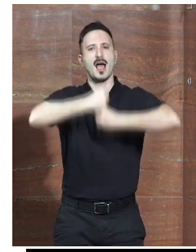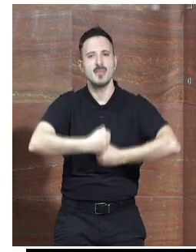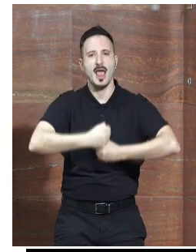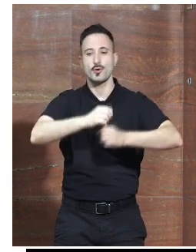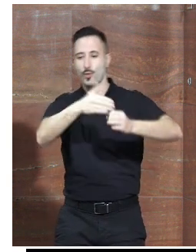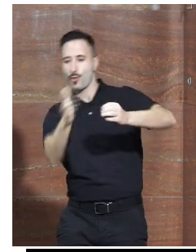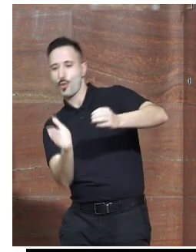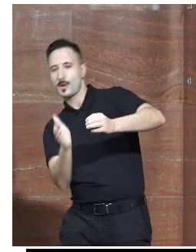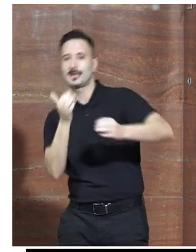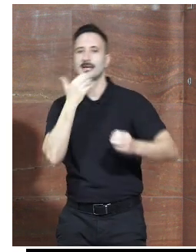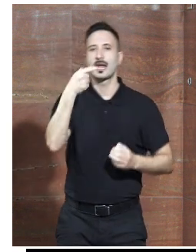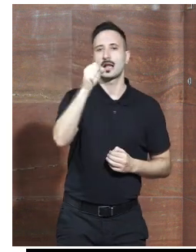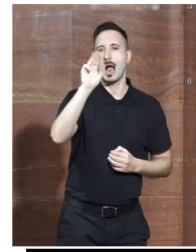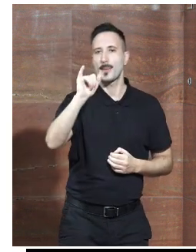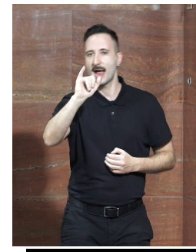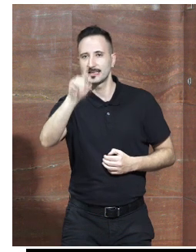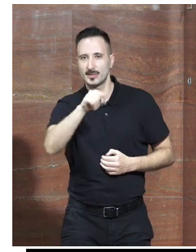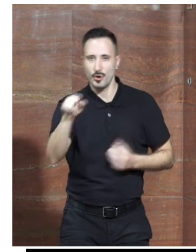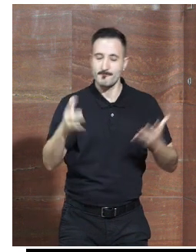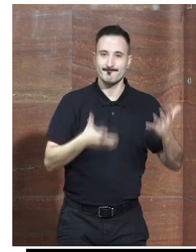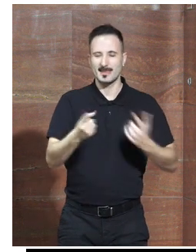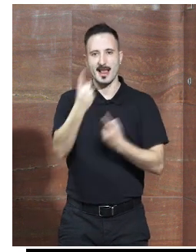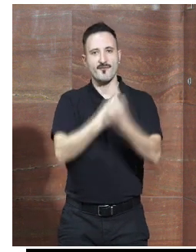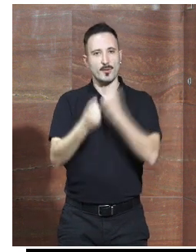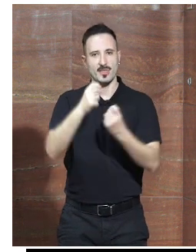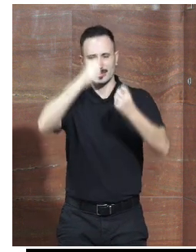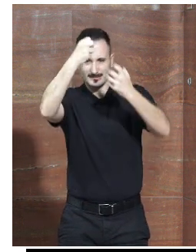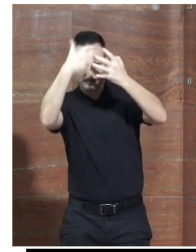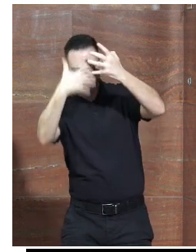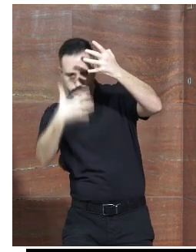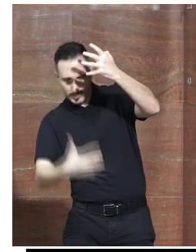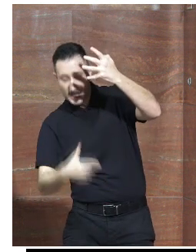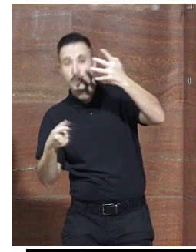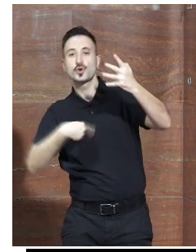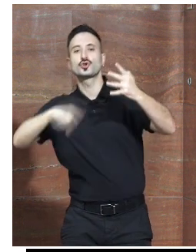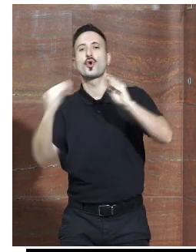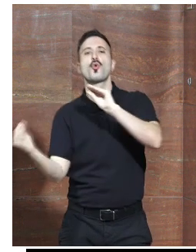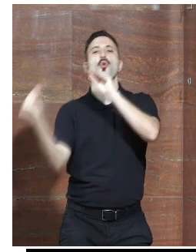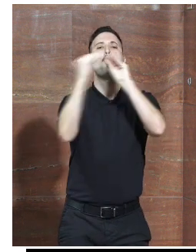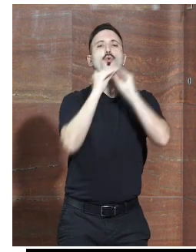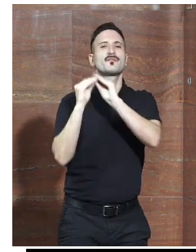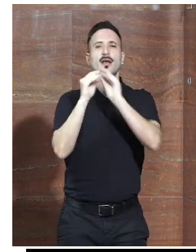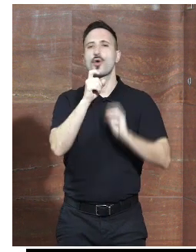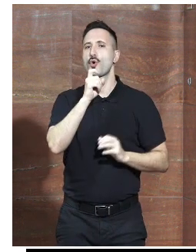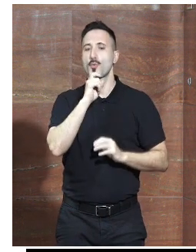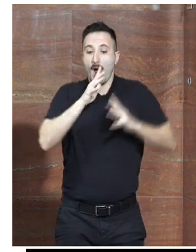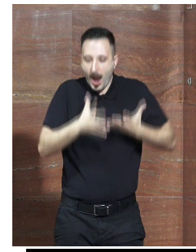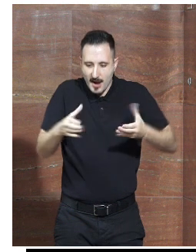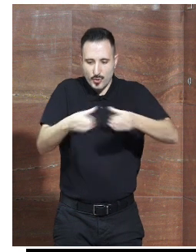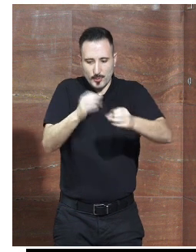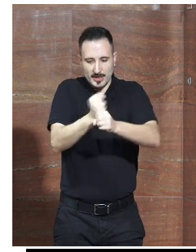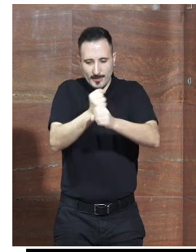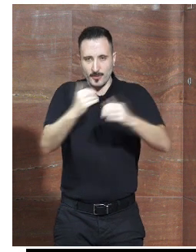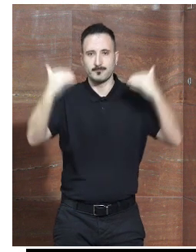curva, si hay gap, si no hay gap, bueno, una cantidad de información bárbara. ¿Cómo unificamos todo esto? Es donde nos encontramos ahora mismo, ¿no? Y esto,